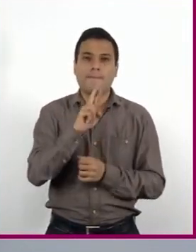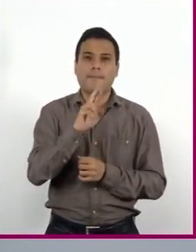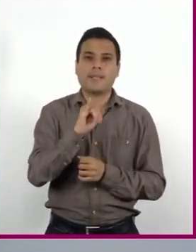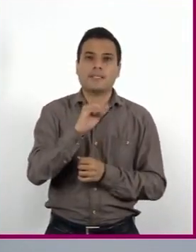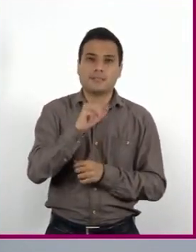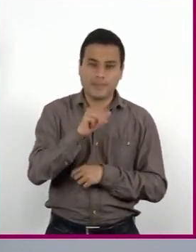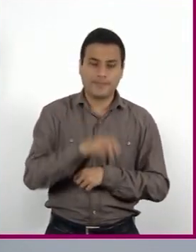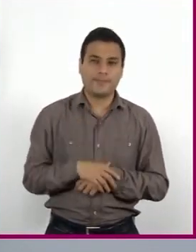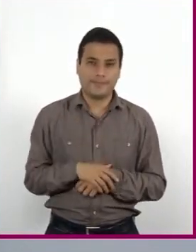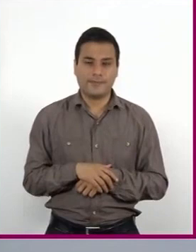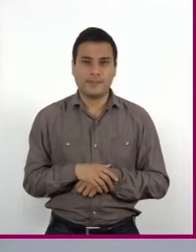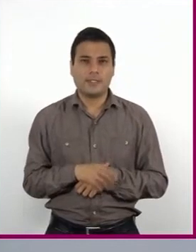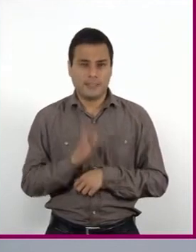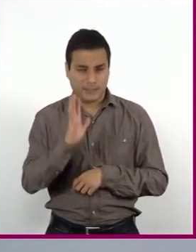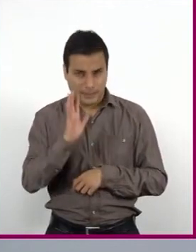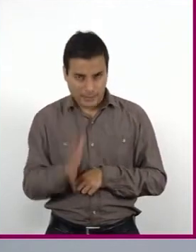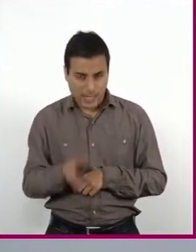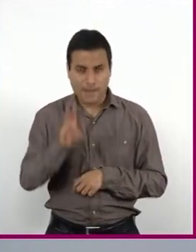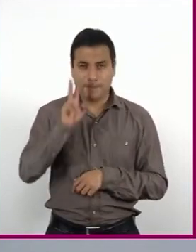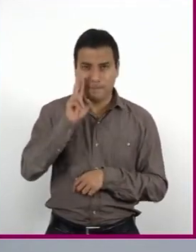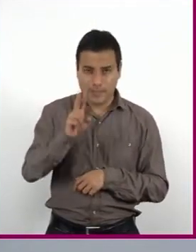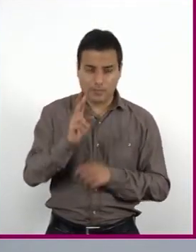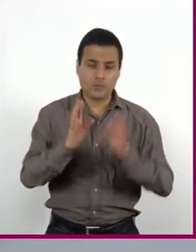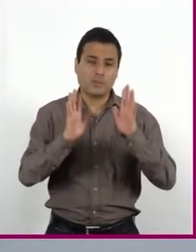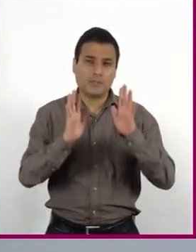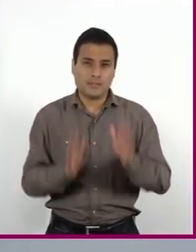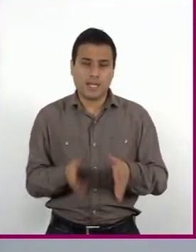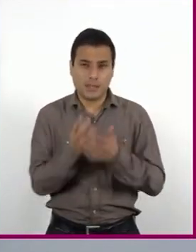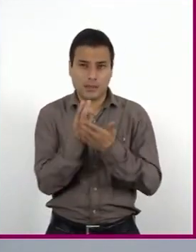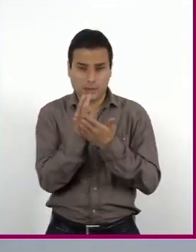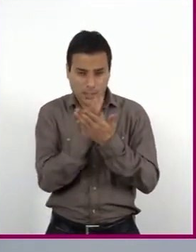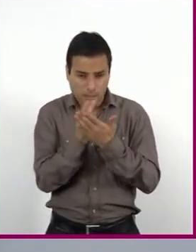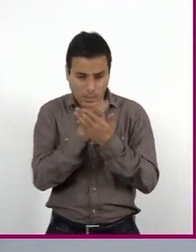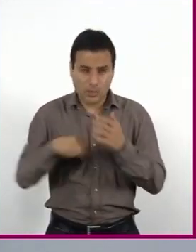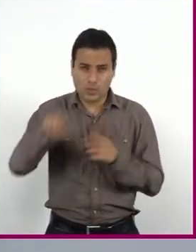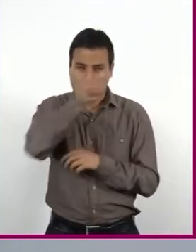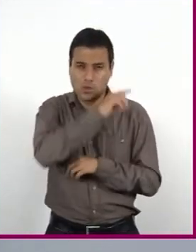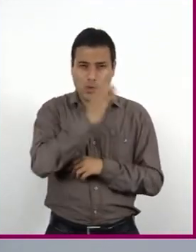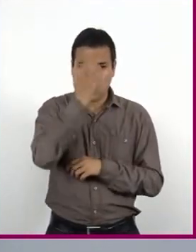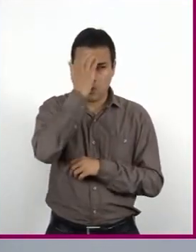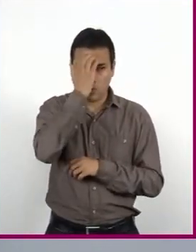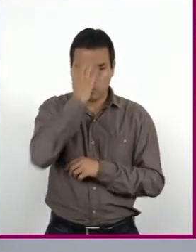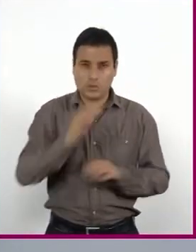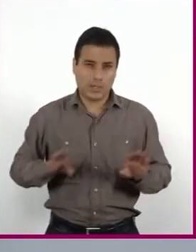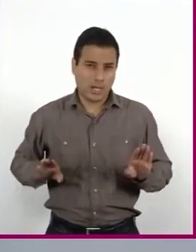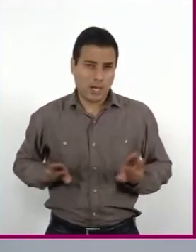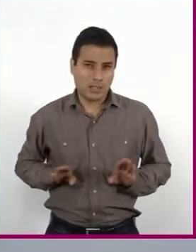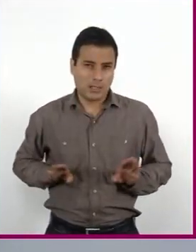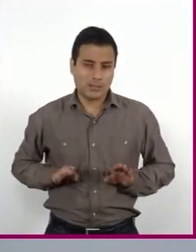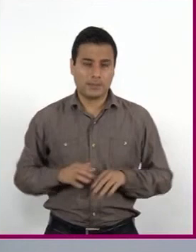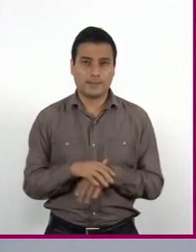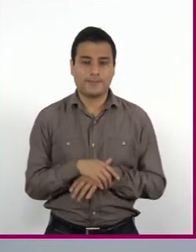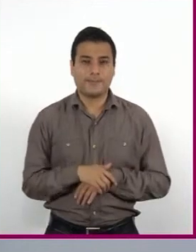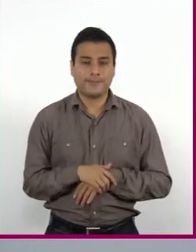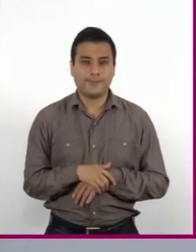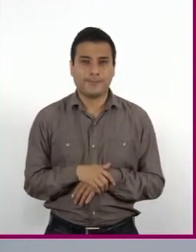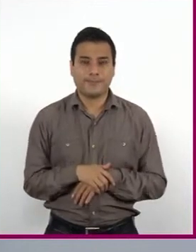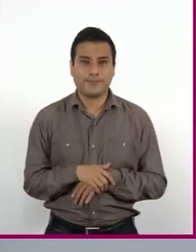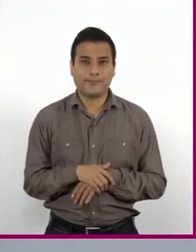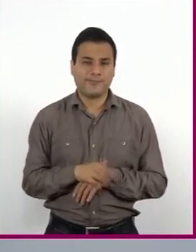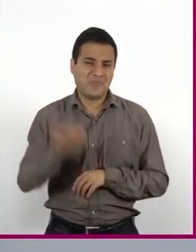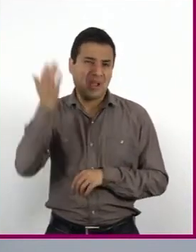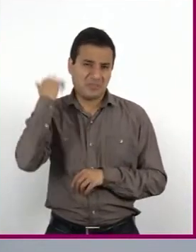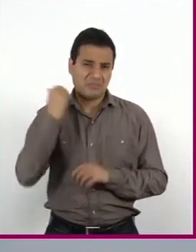visto, hemos trazado sus desarrollos planos y conocemos algunas de sus características. De acuerdo con lo que hemos